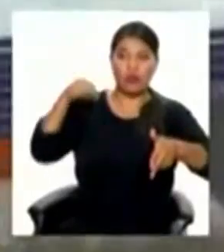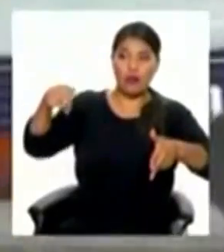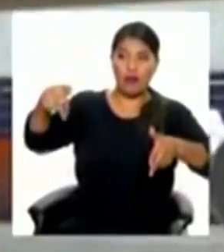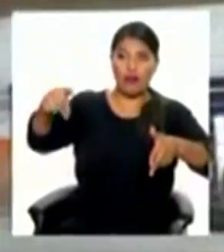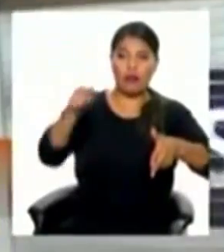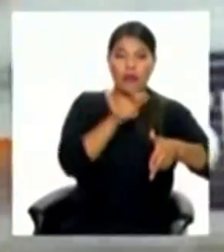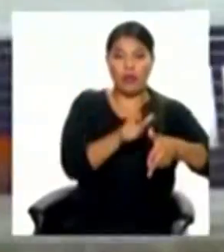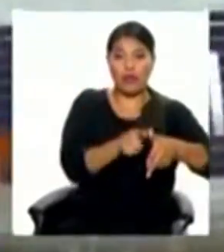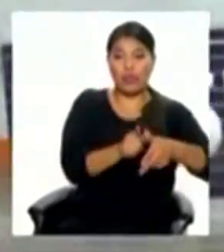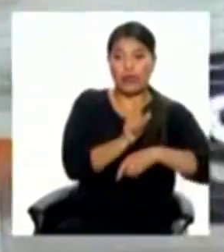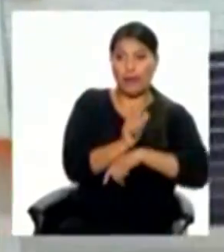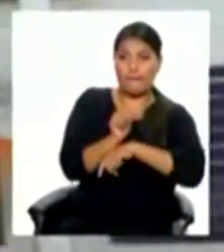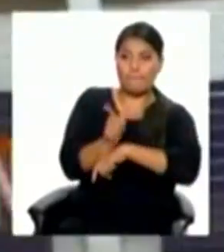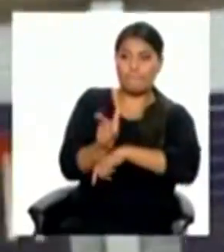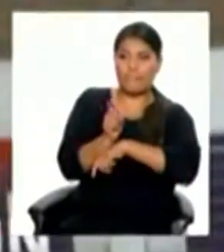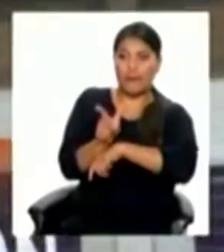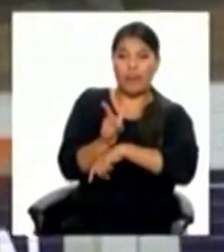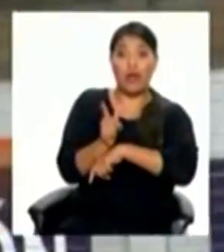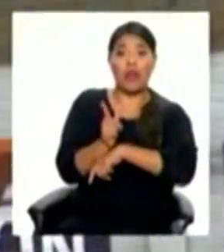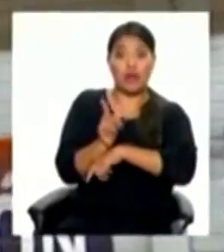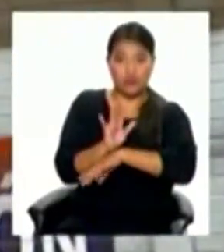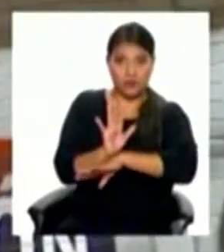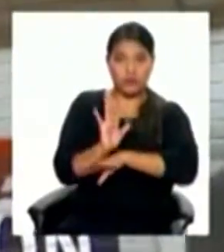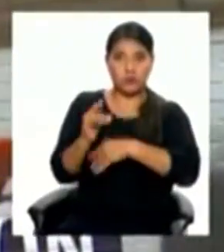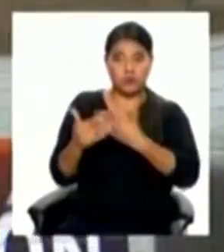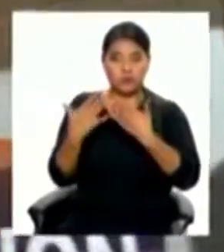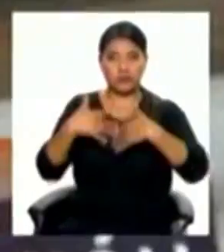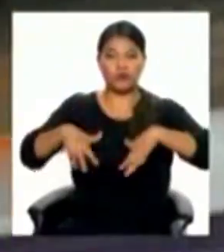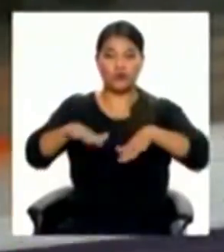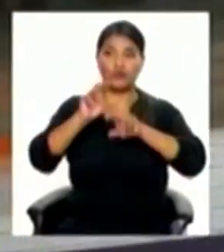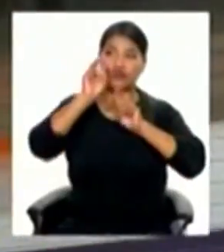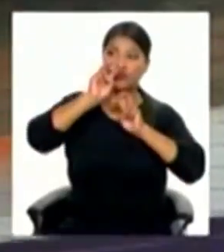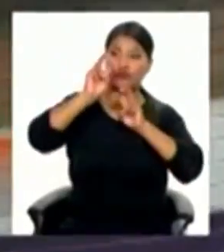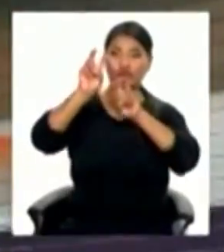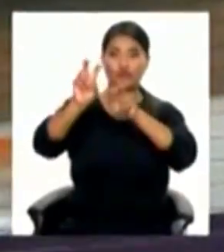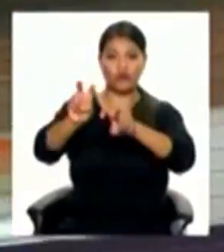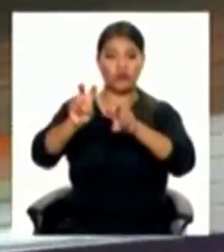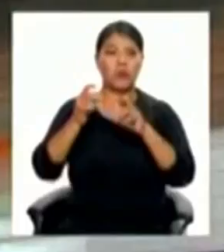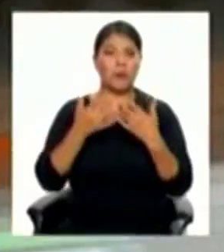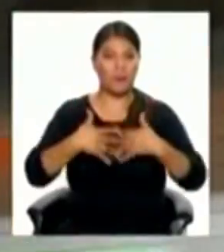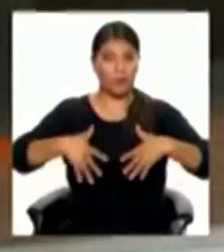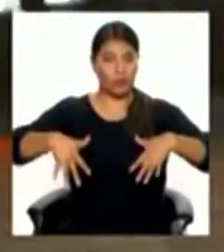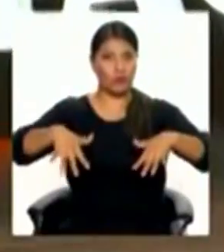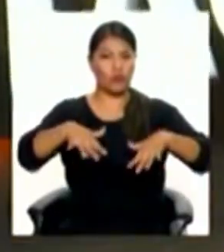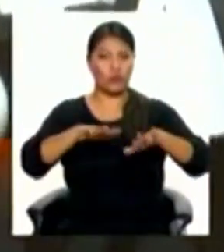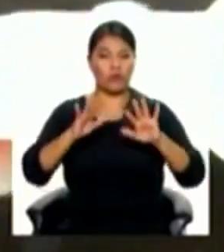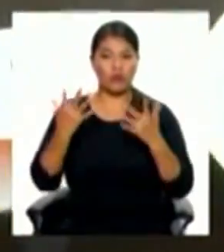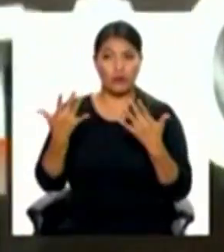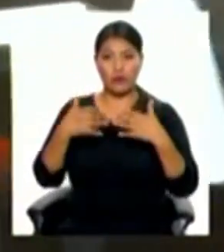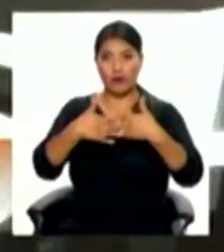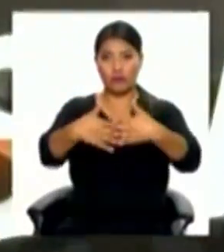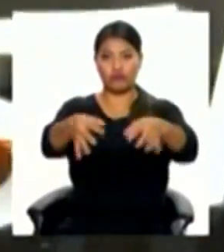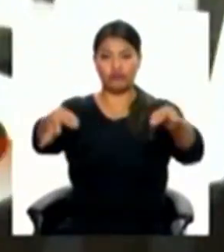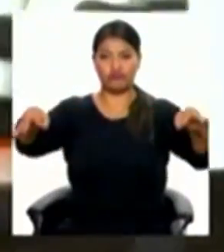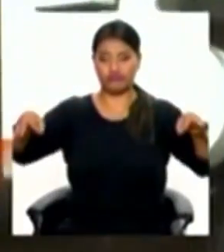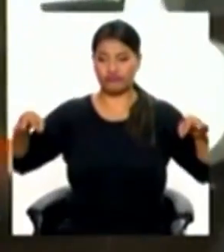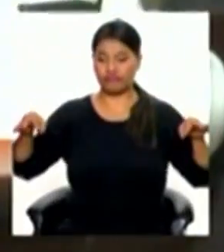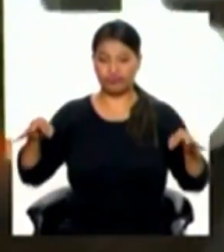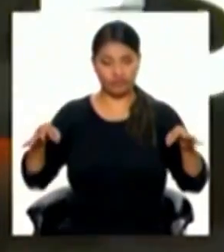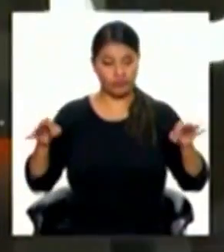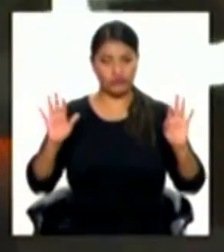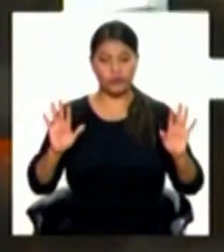estación Pirámide del Sol en San Juan del Lurigancho. Es una diligencia bastante larga, prolongada, la que está realizando